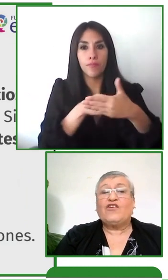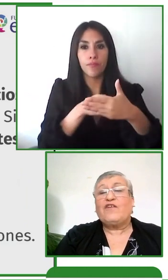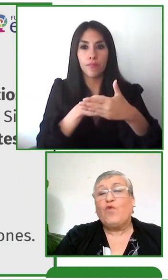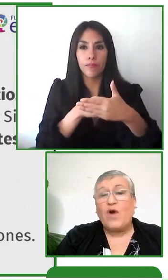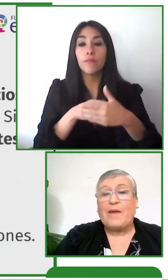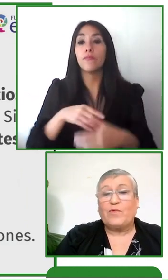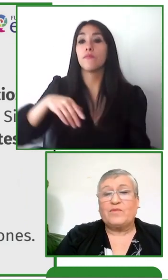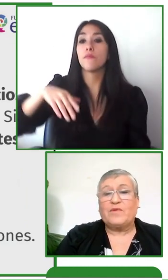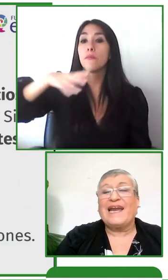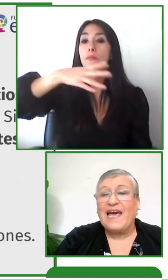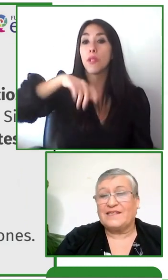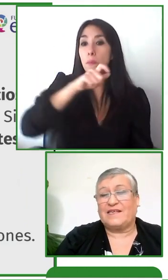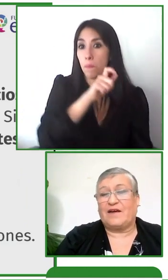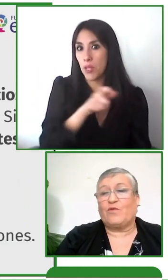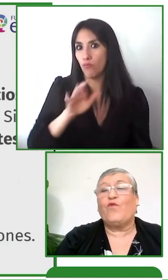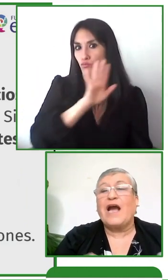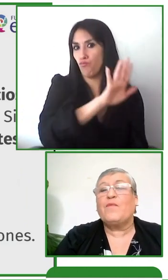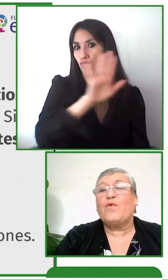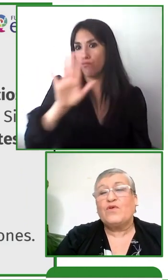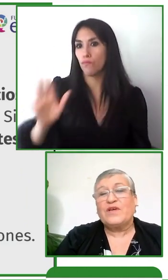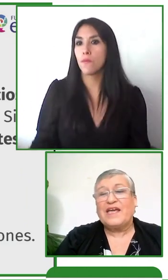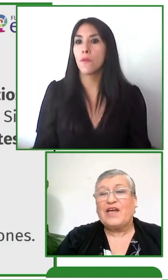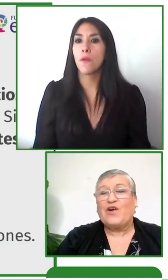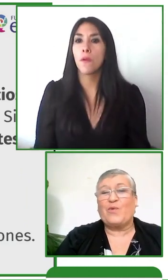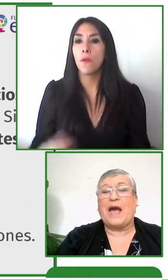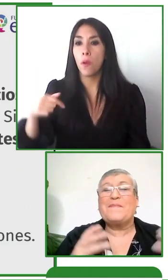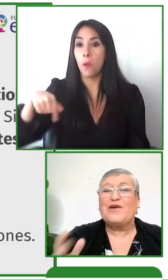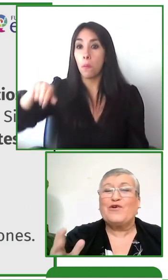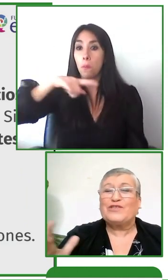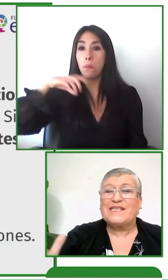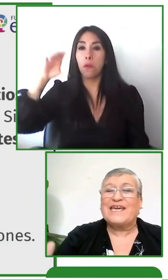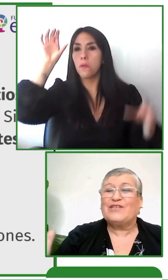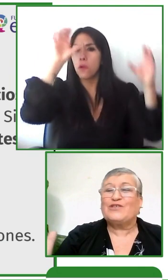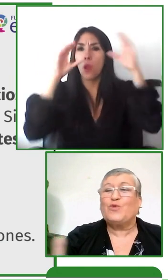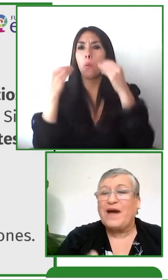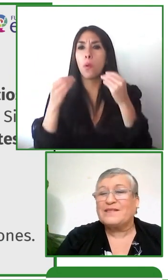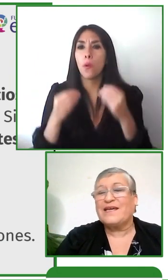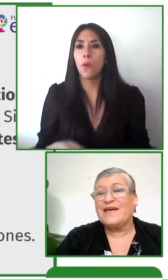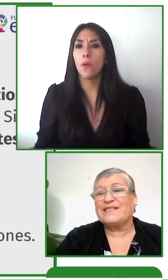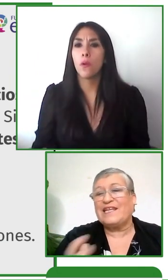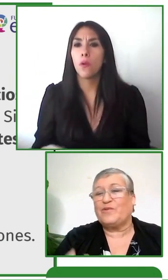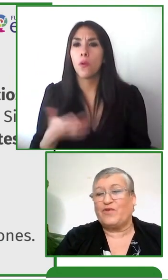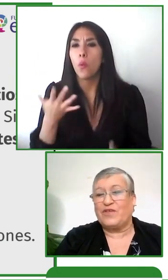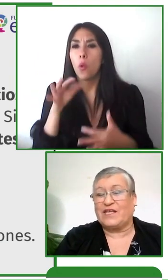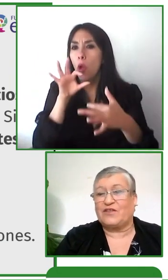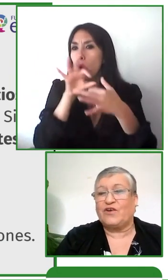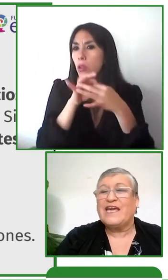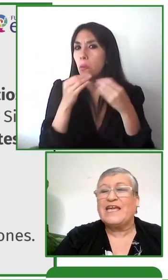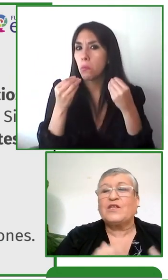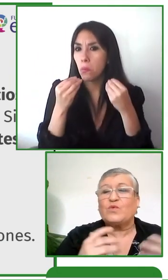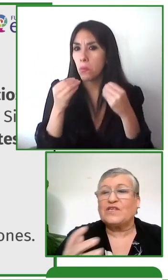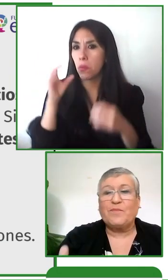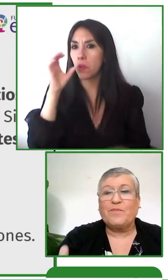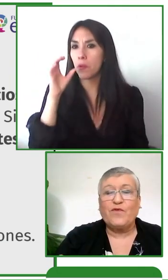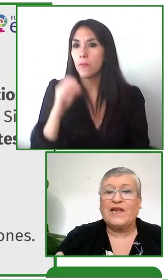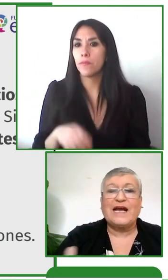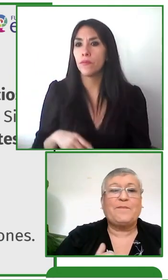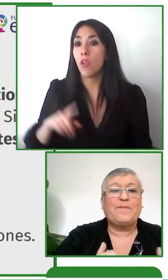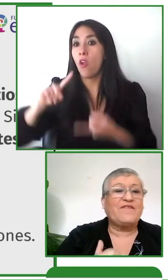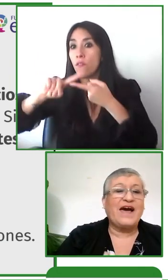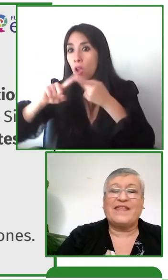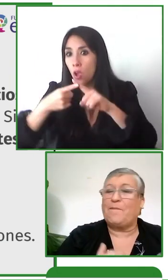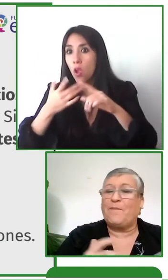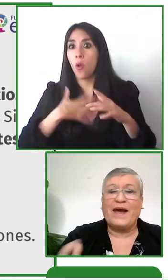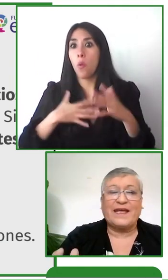¿Qué es lo que buscamos? Alianza. Buscamos amigos que quieran sumarse a este lindo proyecto. Instituciones